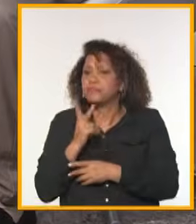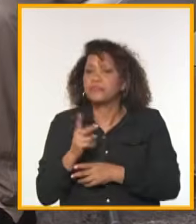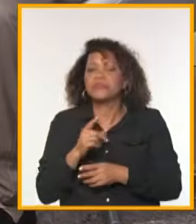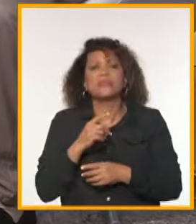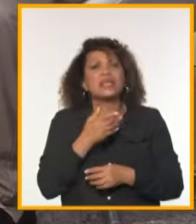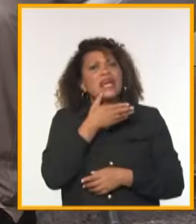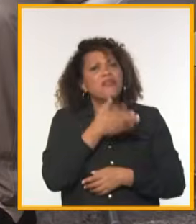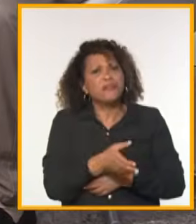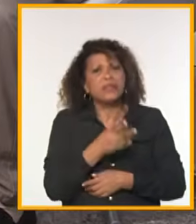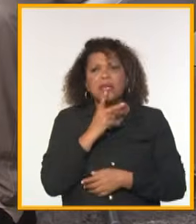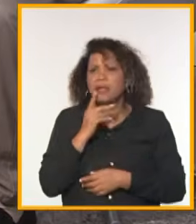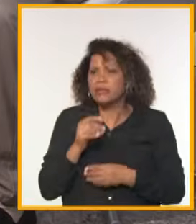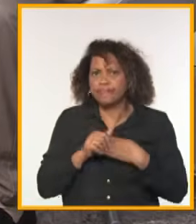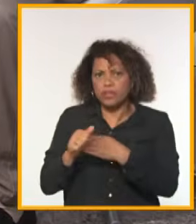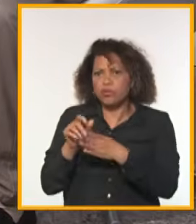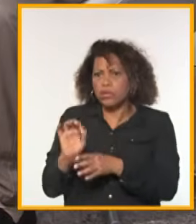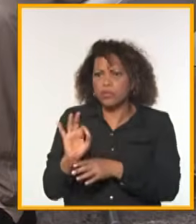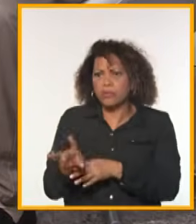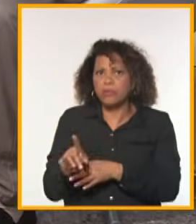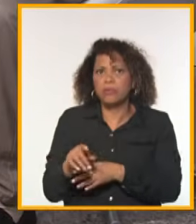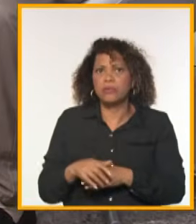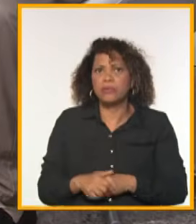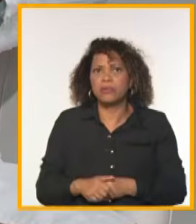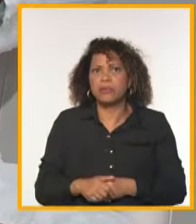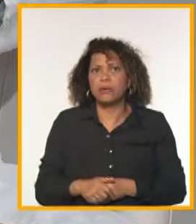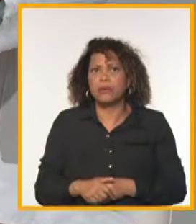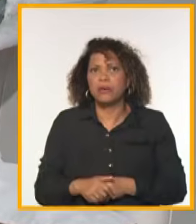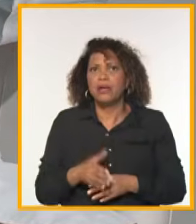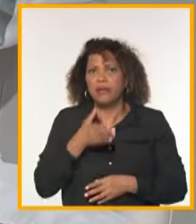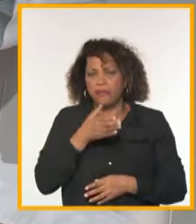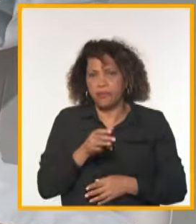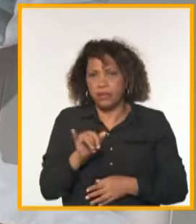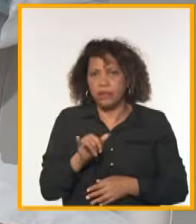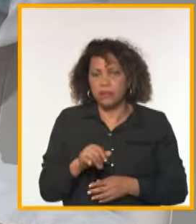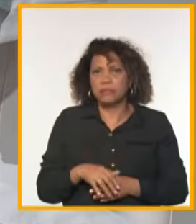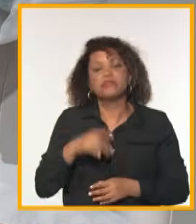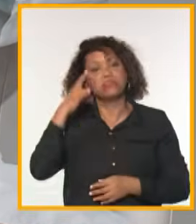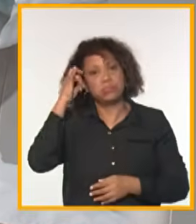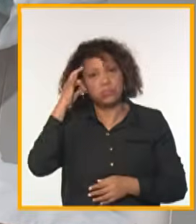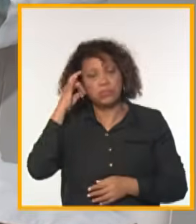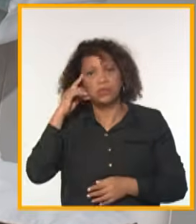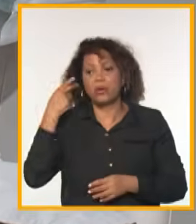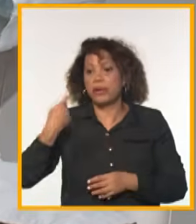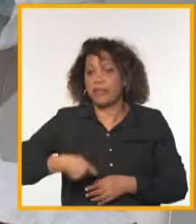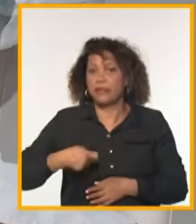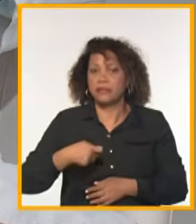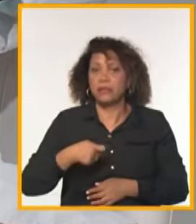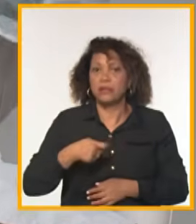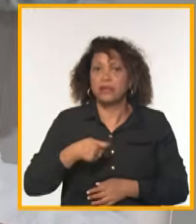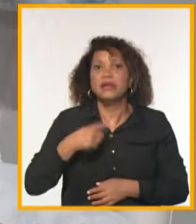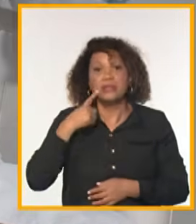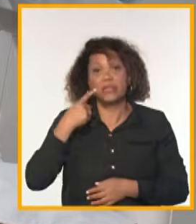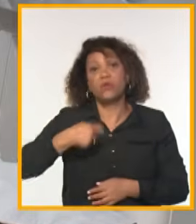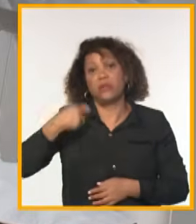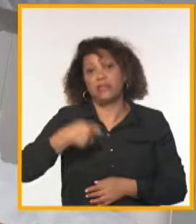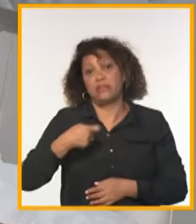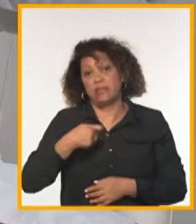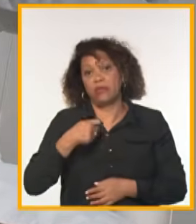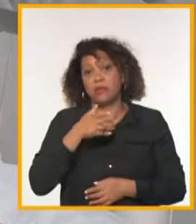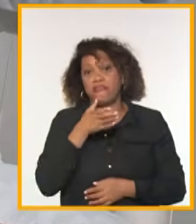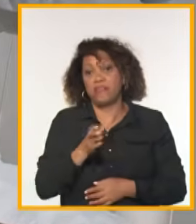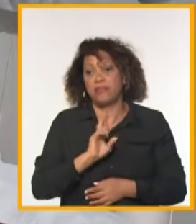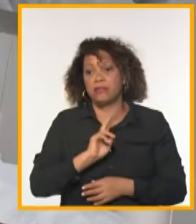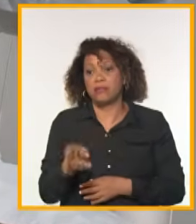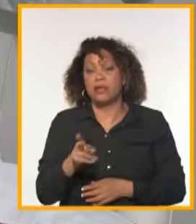ver con eso también. ¿Quién? Fidel tuvo que ver con eso también. Con eso sí. Con las decisiones. Sí, porque, con esas decisiones sí, porque uno sabe, darle una